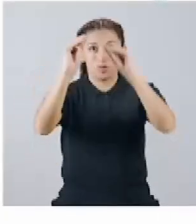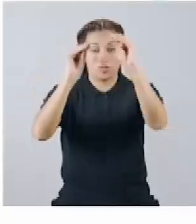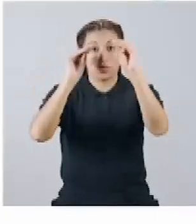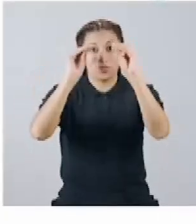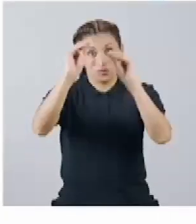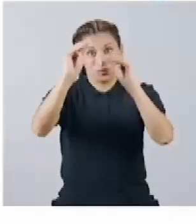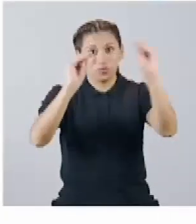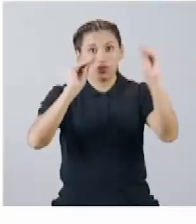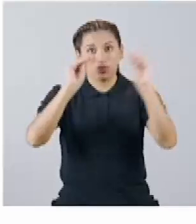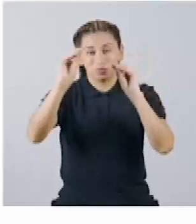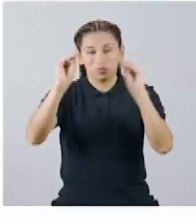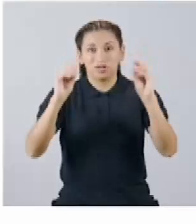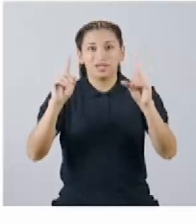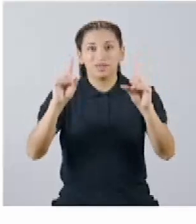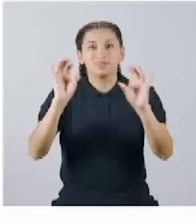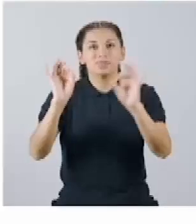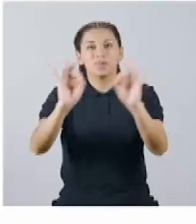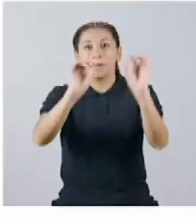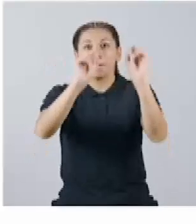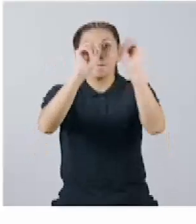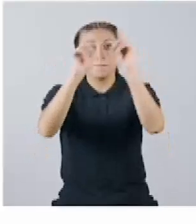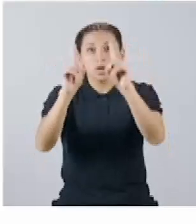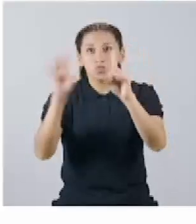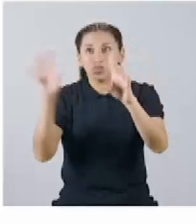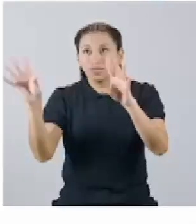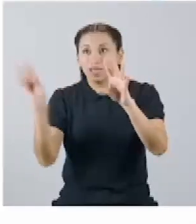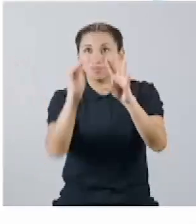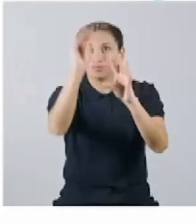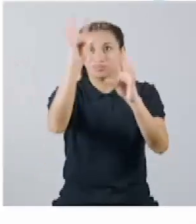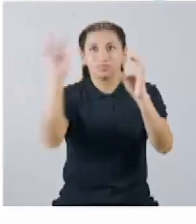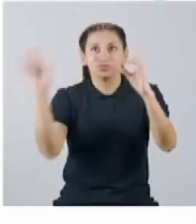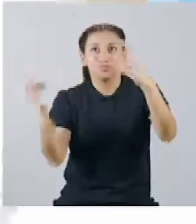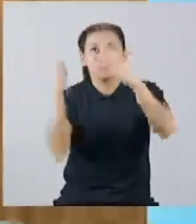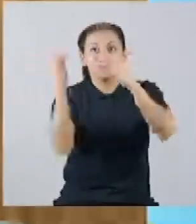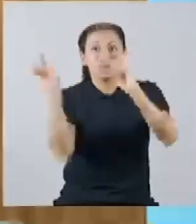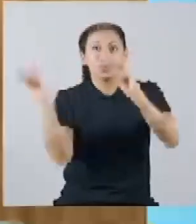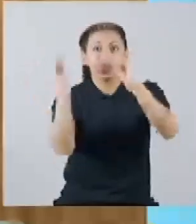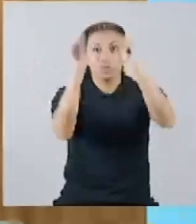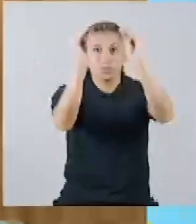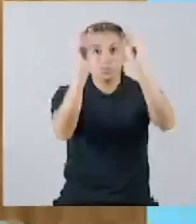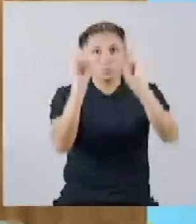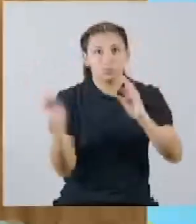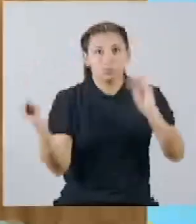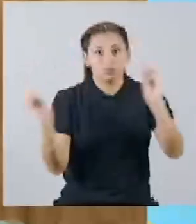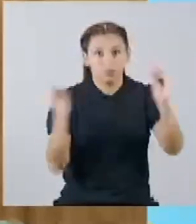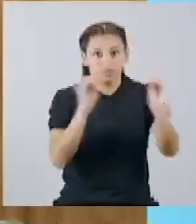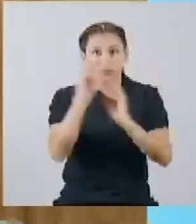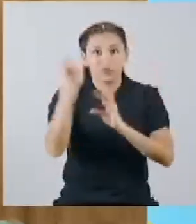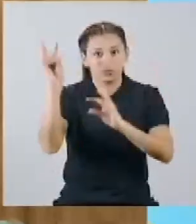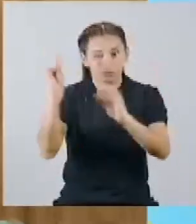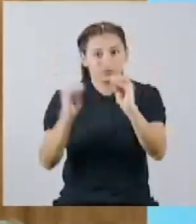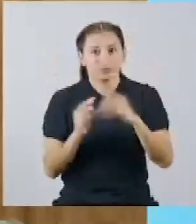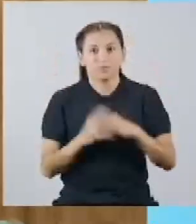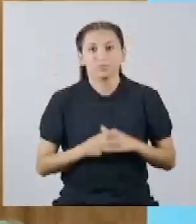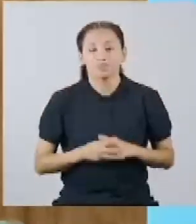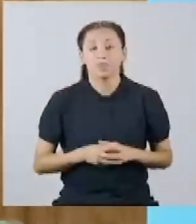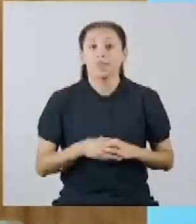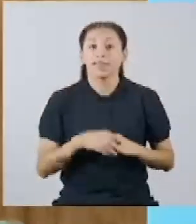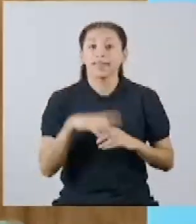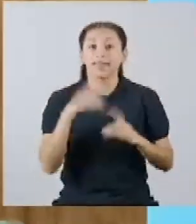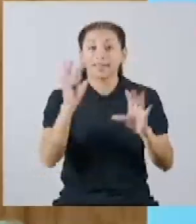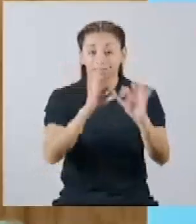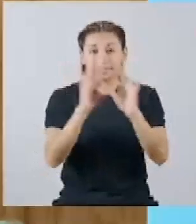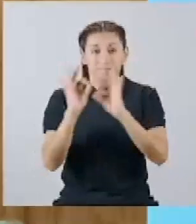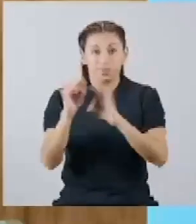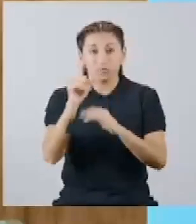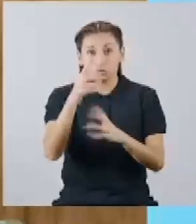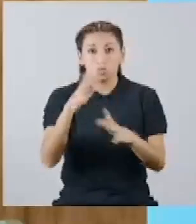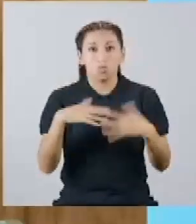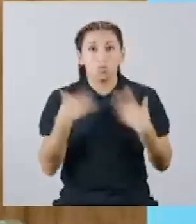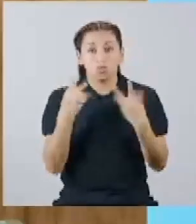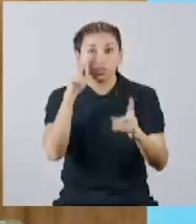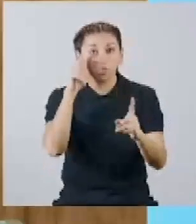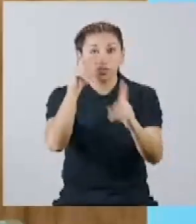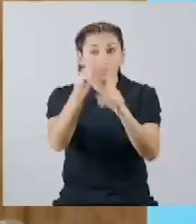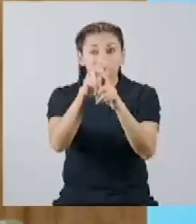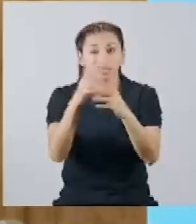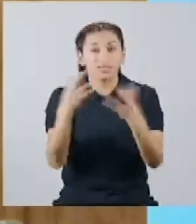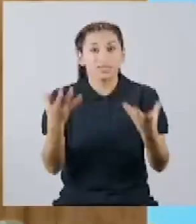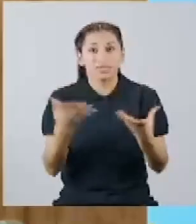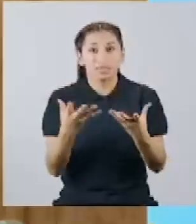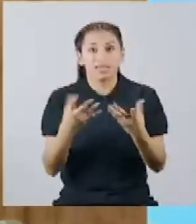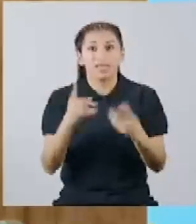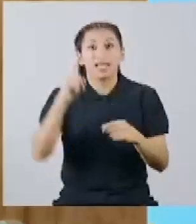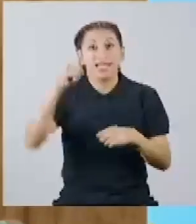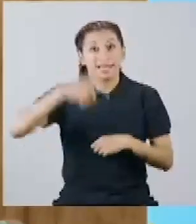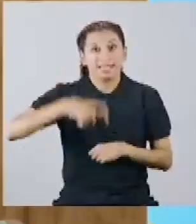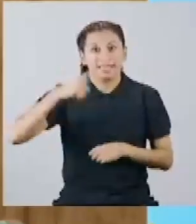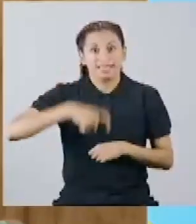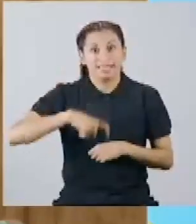post-it en la pregunta que corresponde. A partir de la síntesis realizada, identificamos las necesidades y